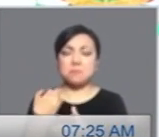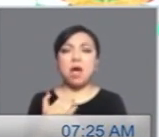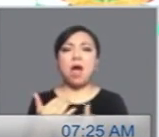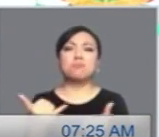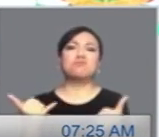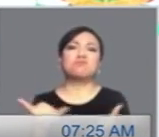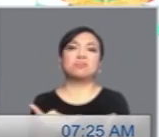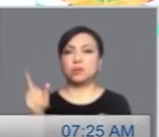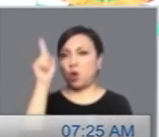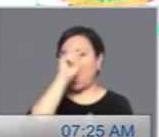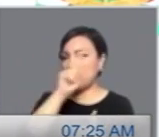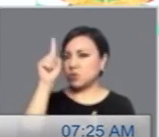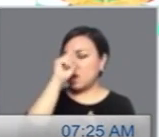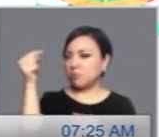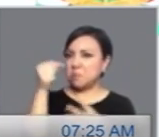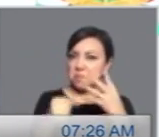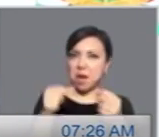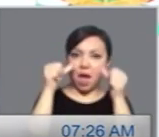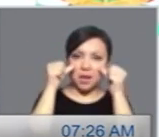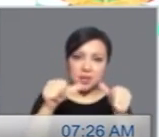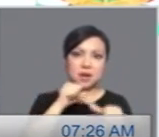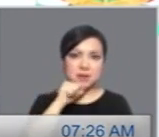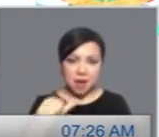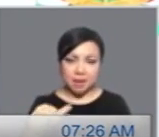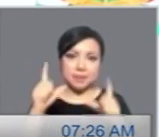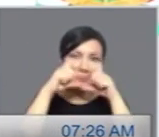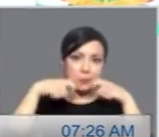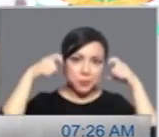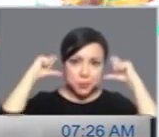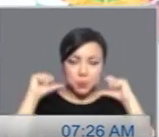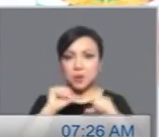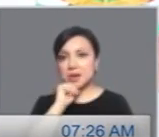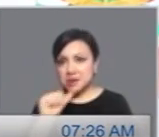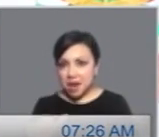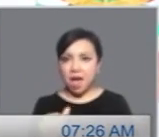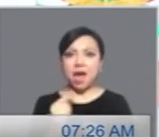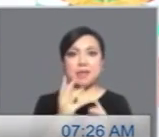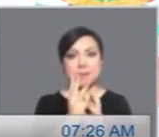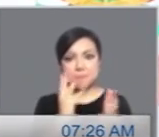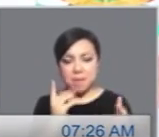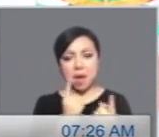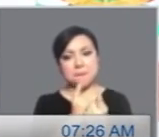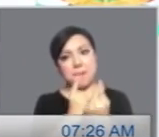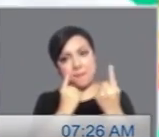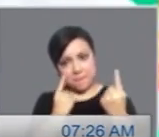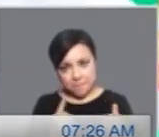vigilando todos los días, incluyendo los domingos, porque la cierran